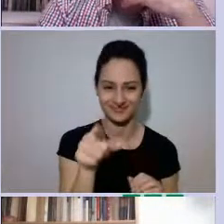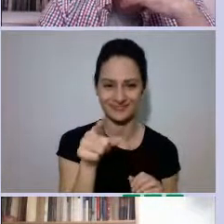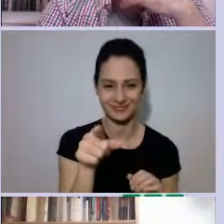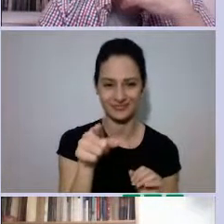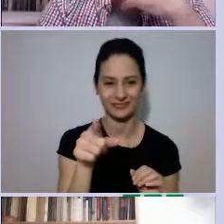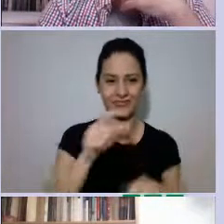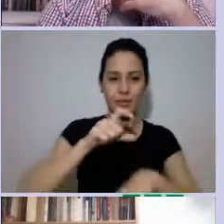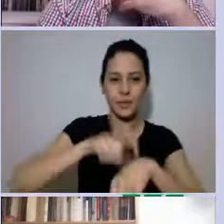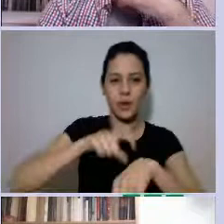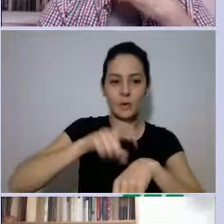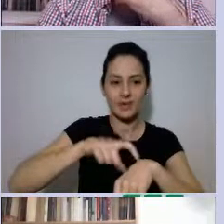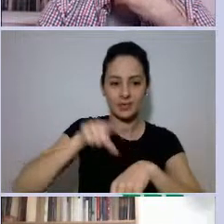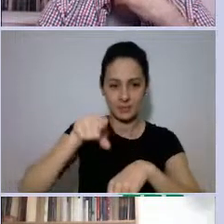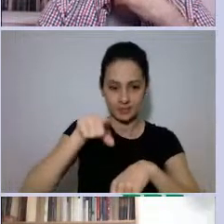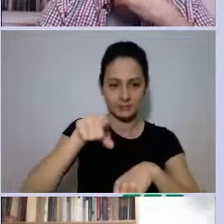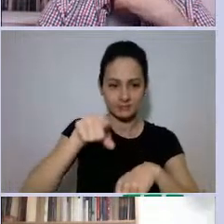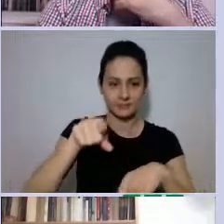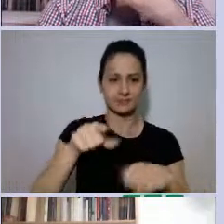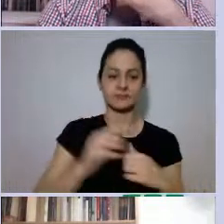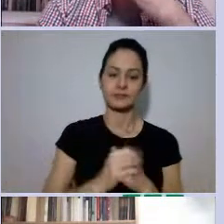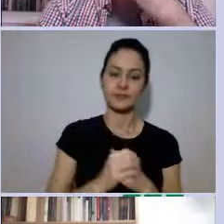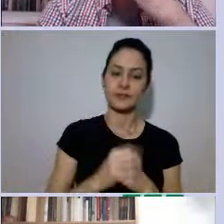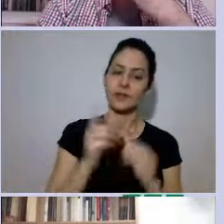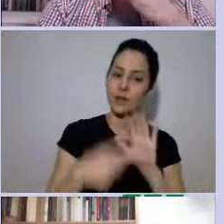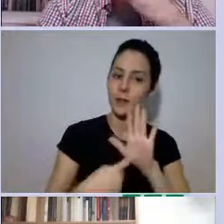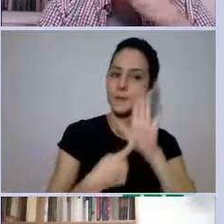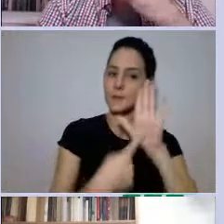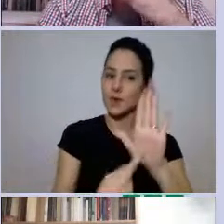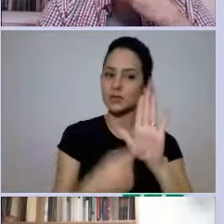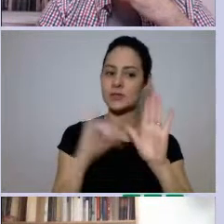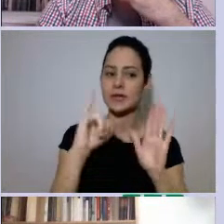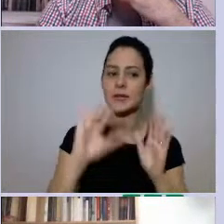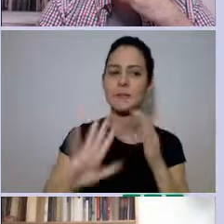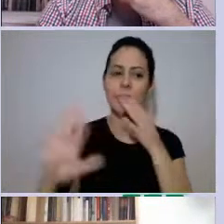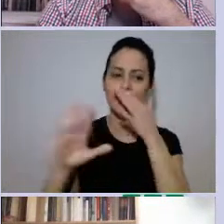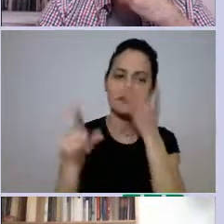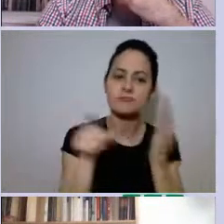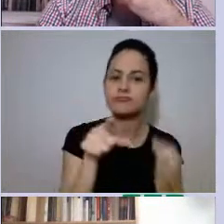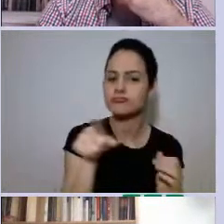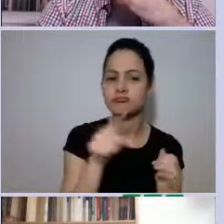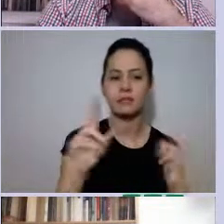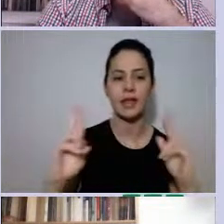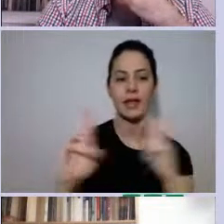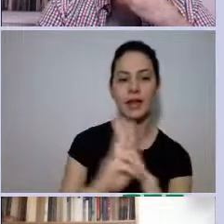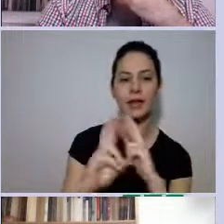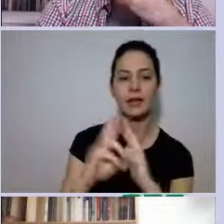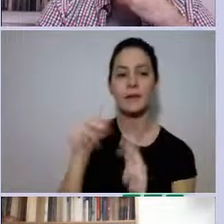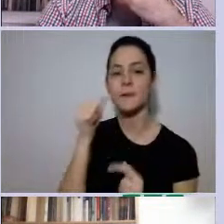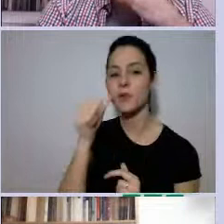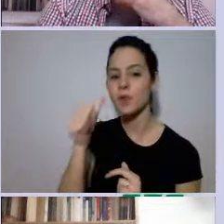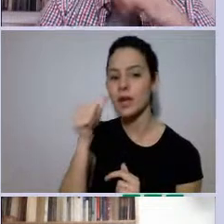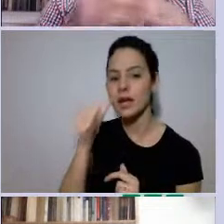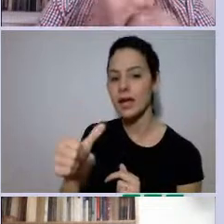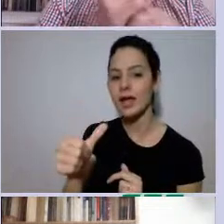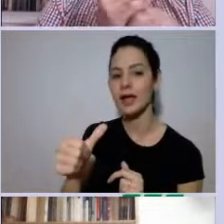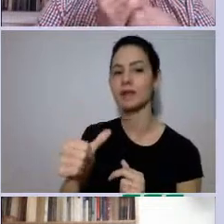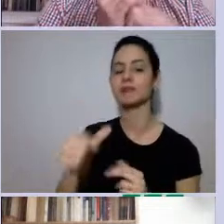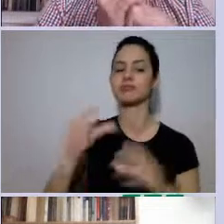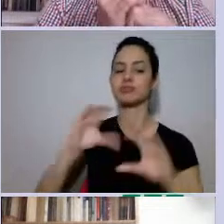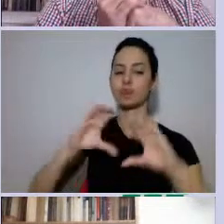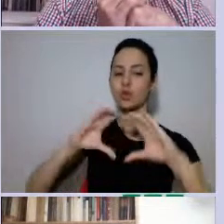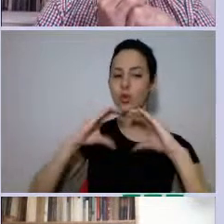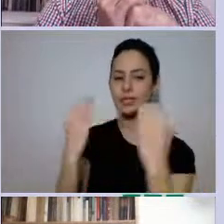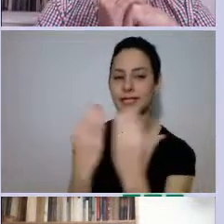momento, en este momento, ¿no? ¿Cuáles son estas representaciones? La relación con las mujeres, la relación con la fecundidad, con